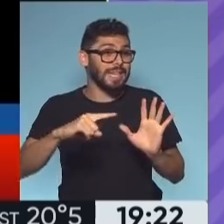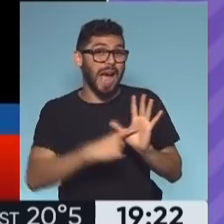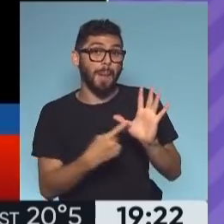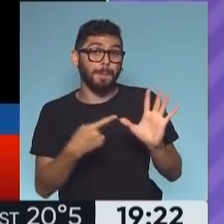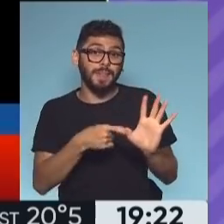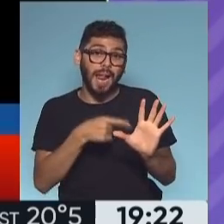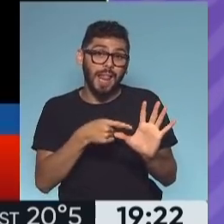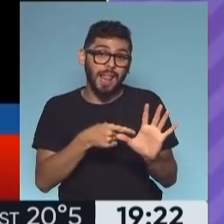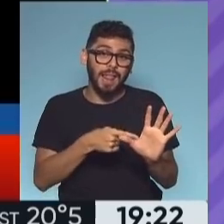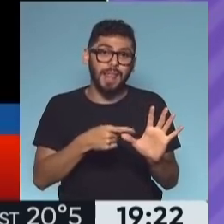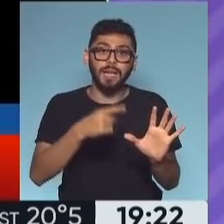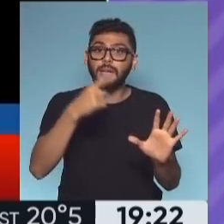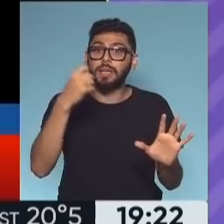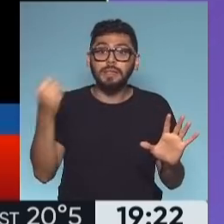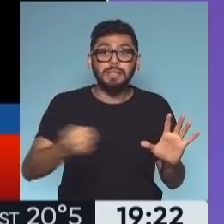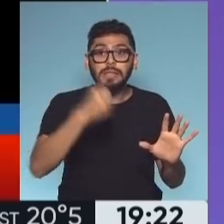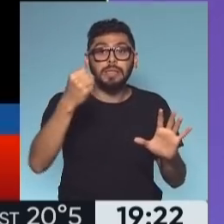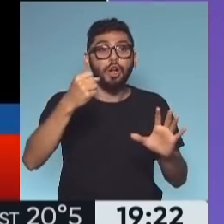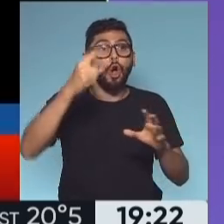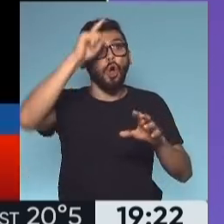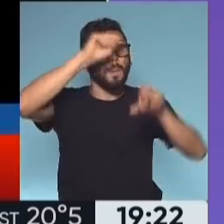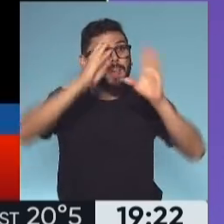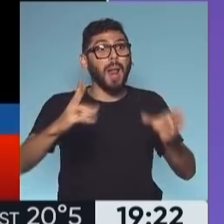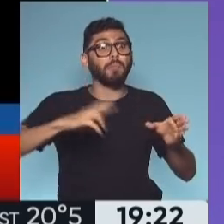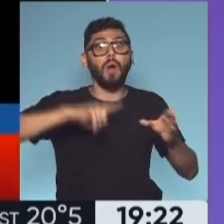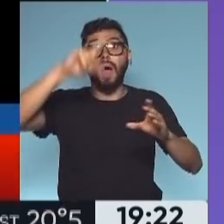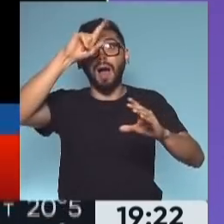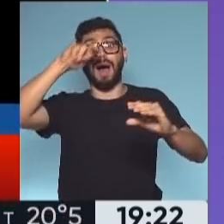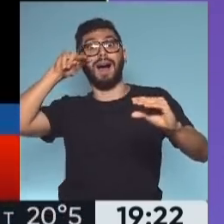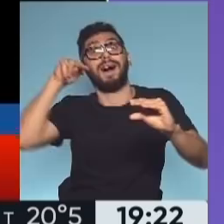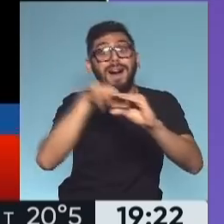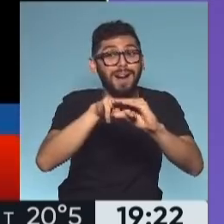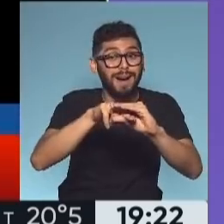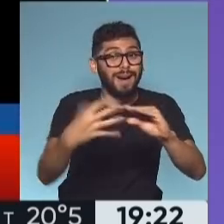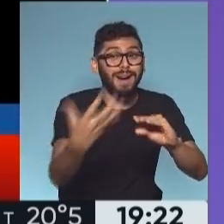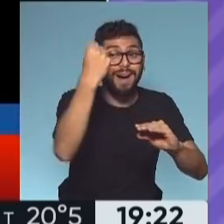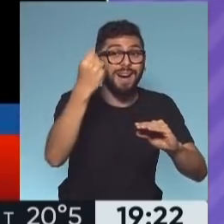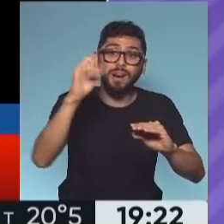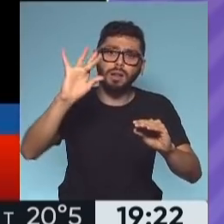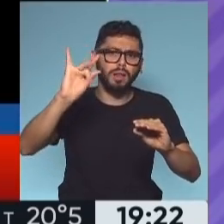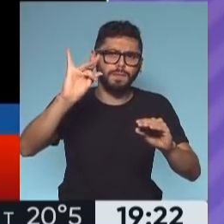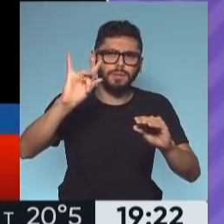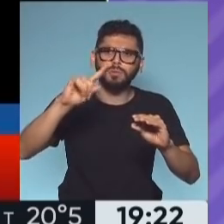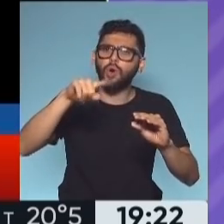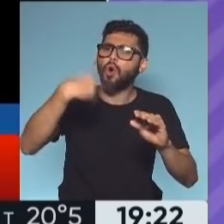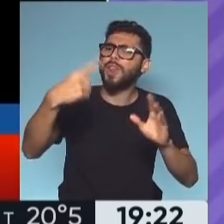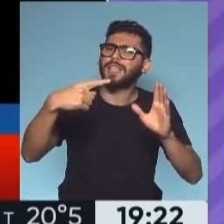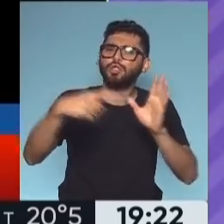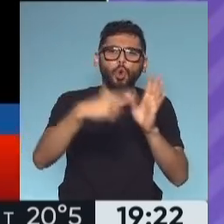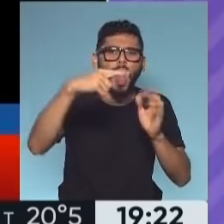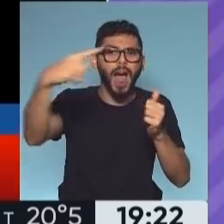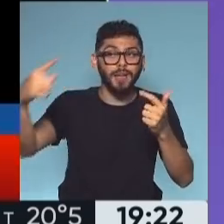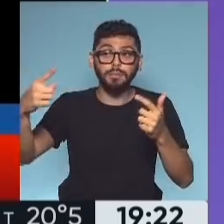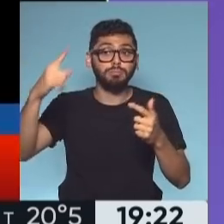una quimera conseguir una cama en el sector privado, que muchos hospitales, tanto en la ciudad como en el conurbano, tienen ocupaciones